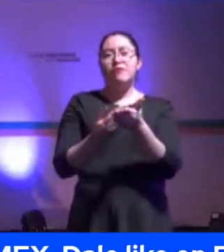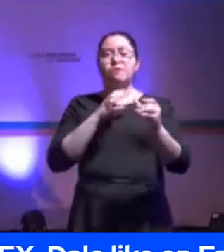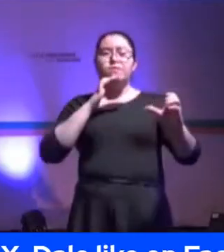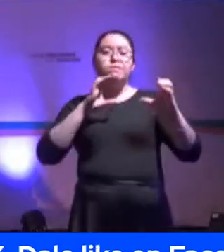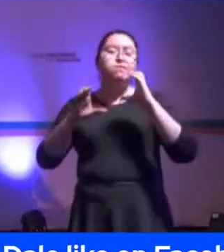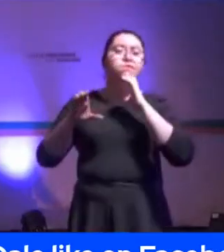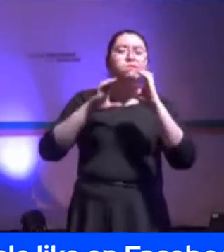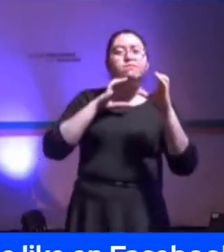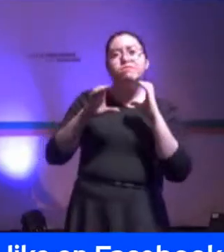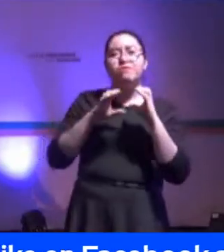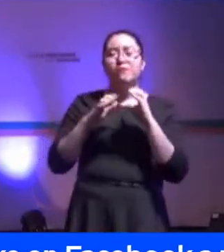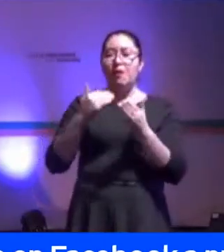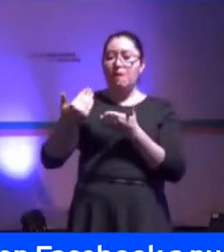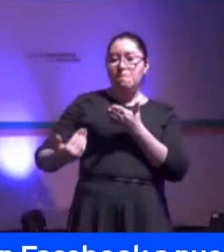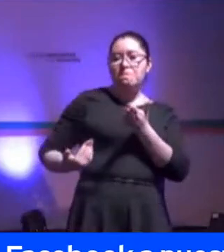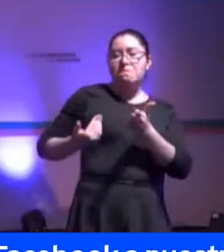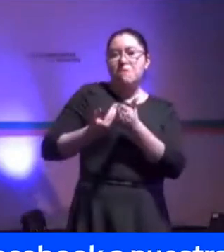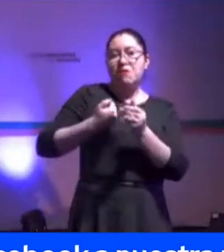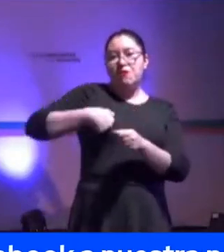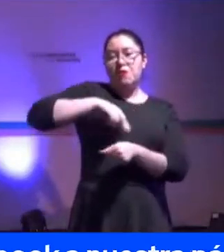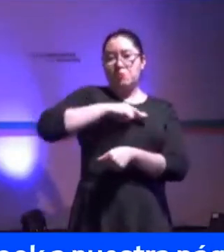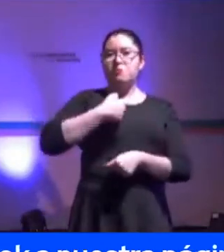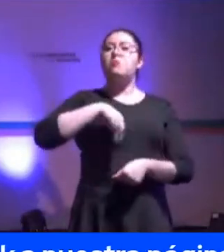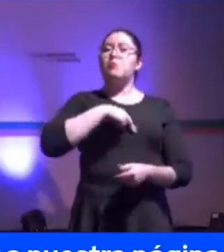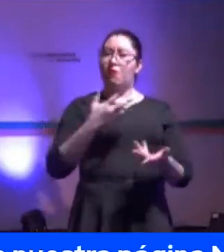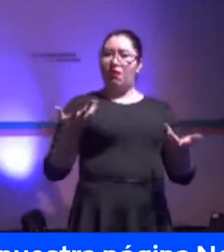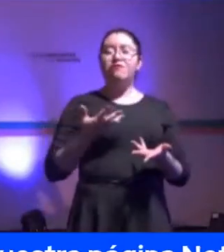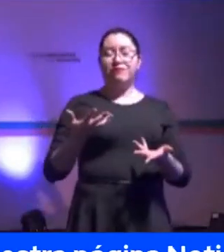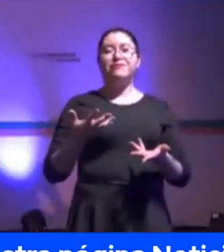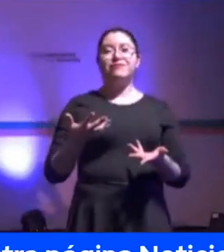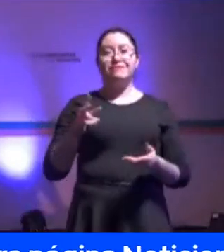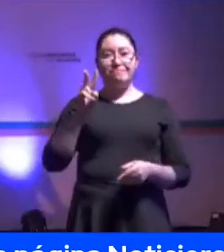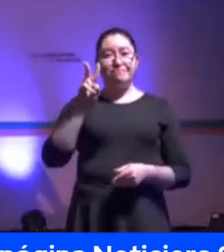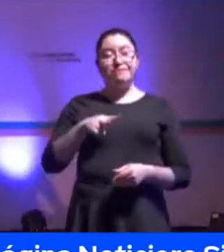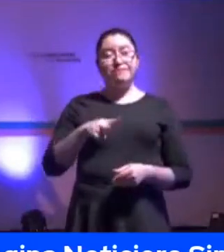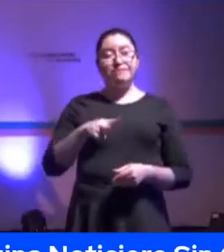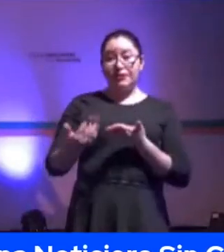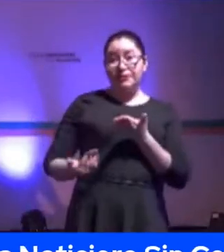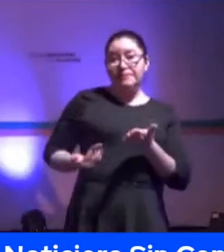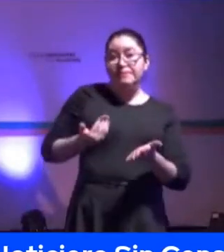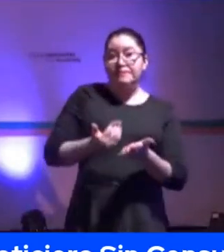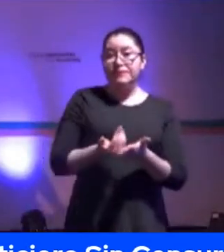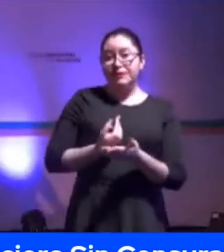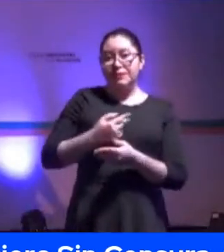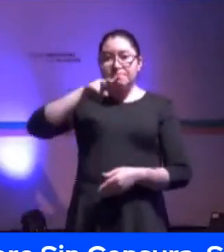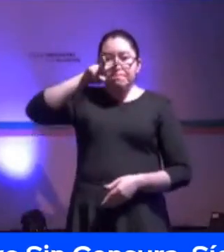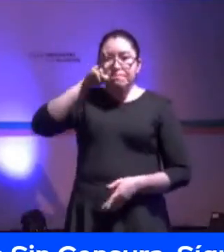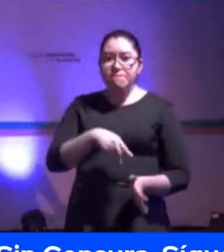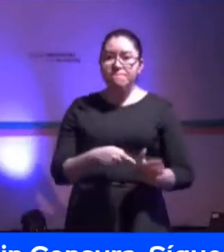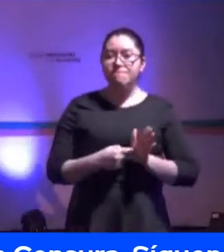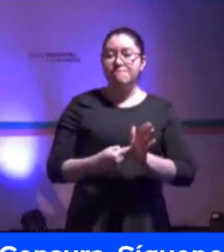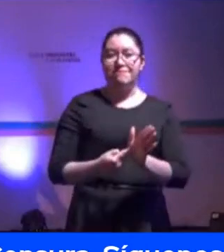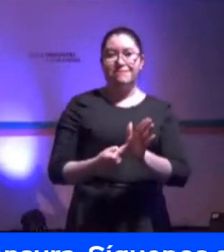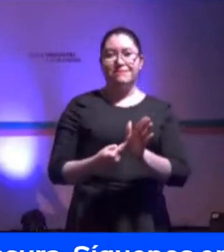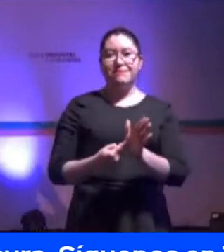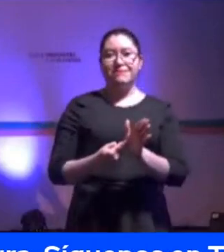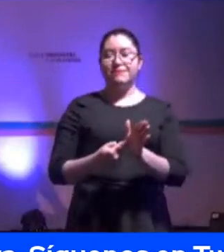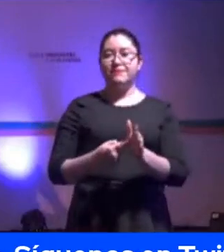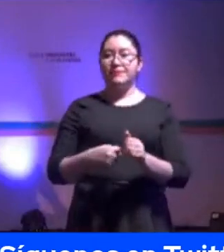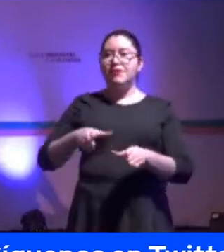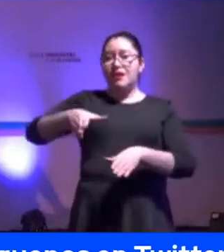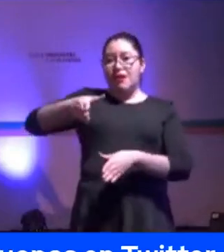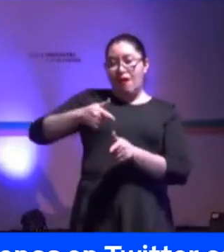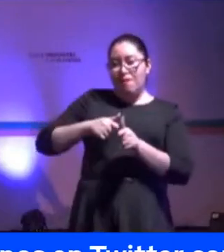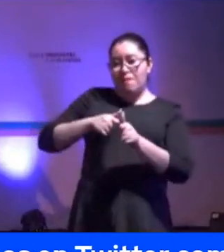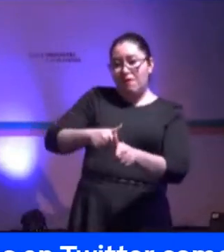comunicando, síganos exigiendo que para eso estamos, síganos pidiendo que digamos las cosas como son, síganos enseñando